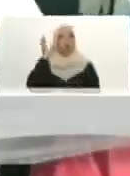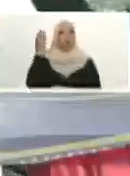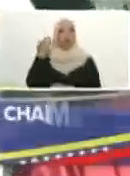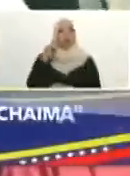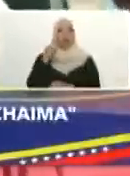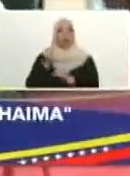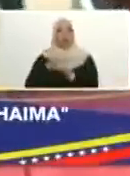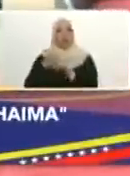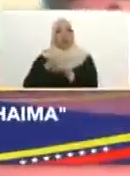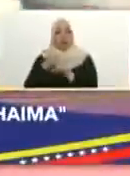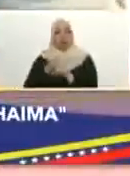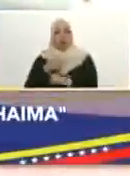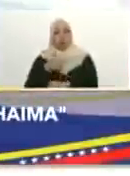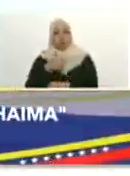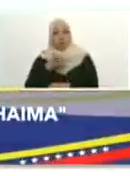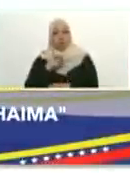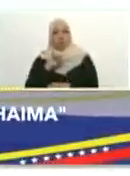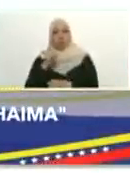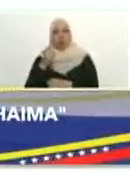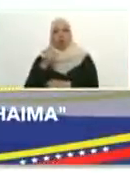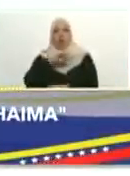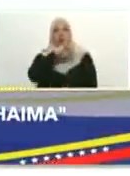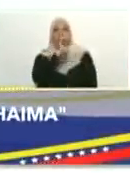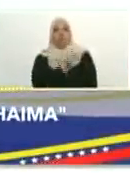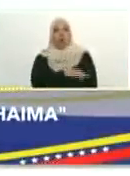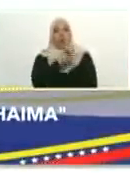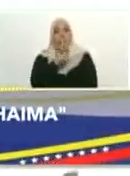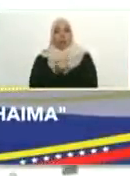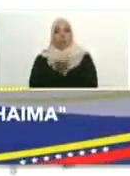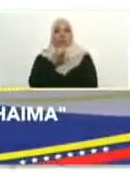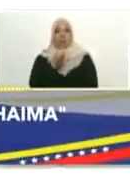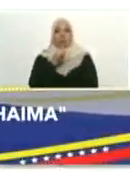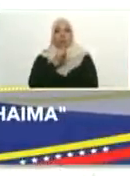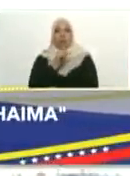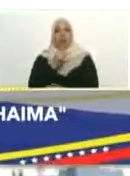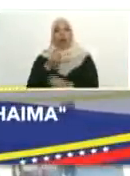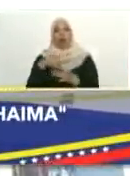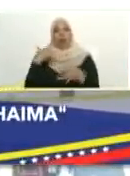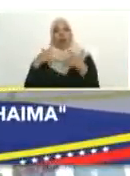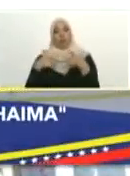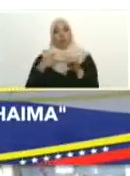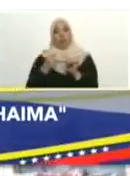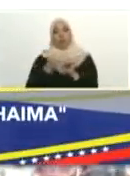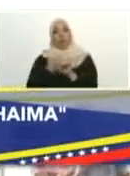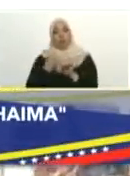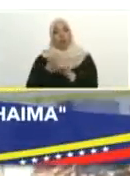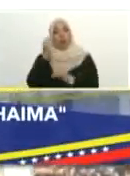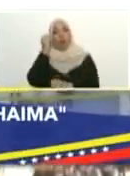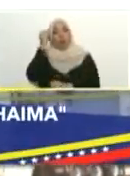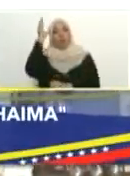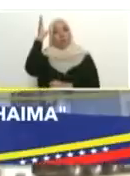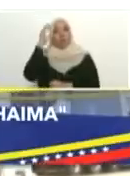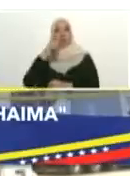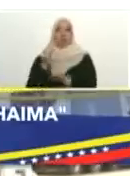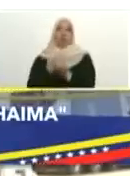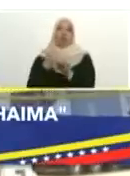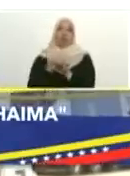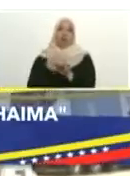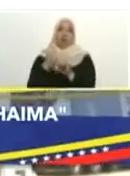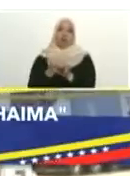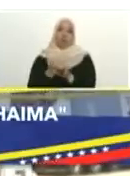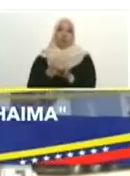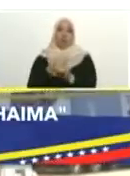La conciencia y la fortaleza, las virtudes de los trabajadores, de